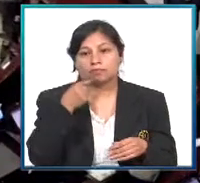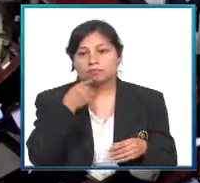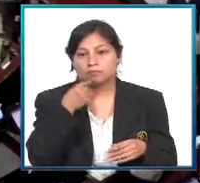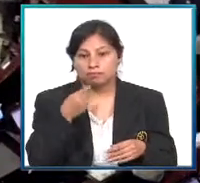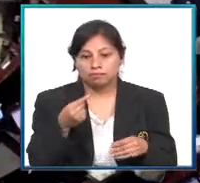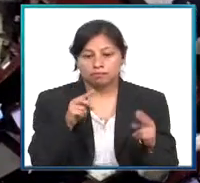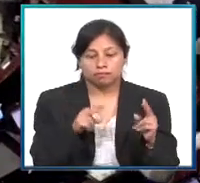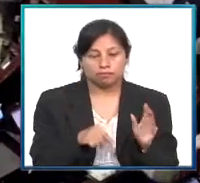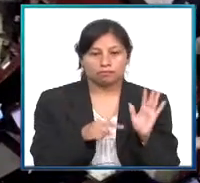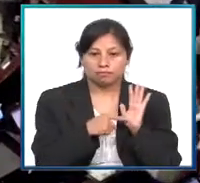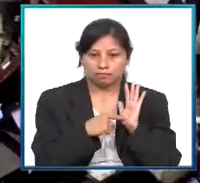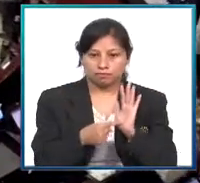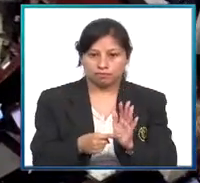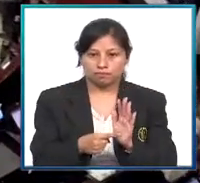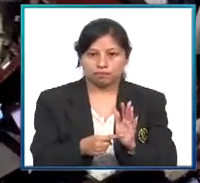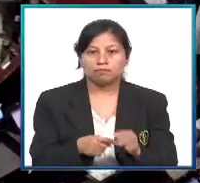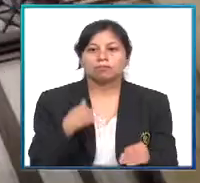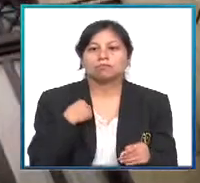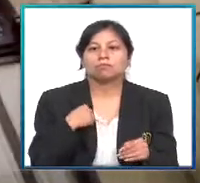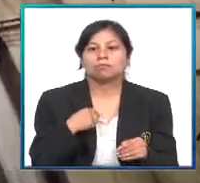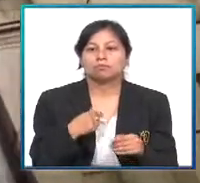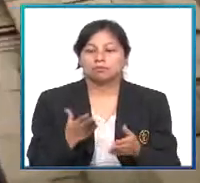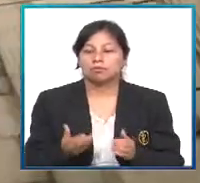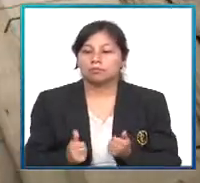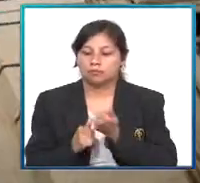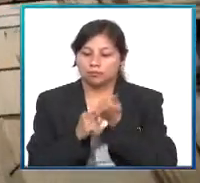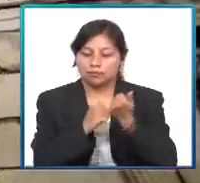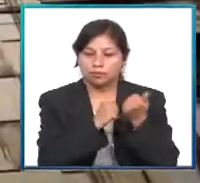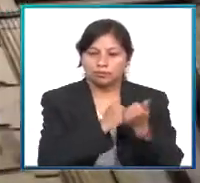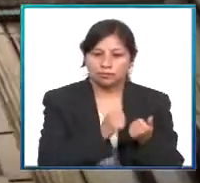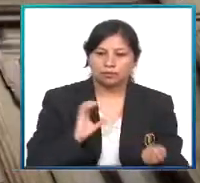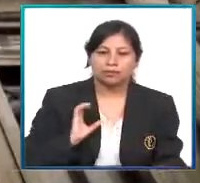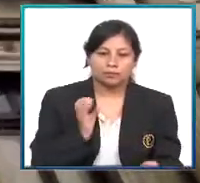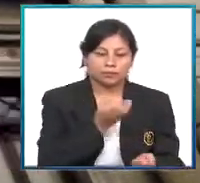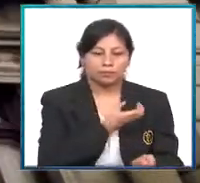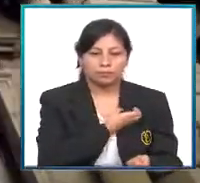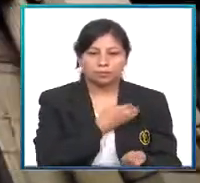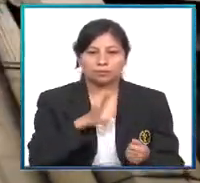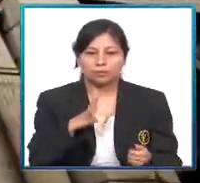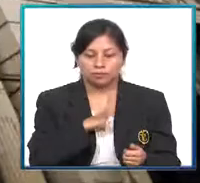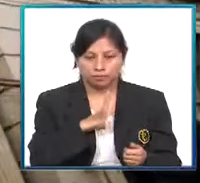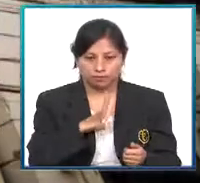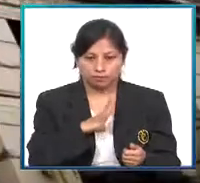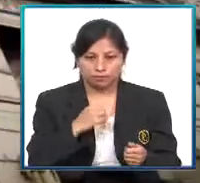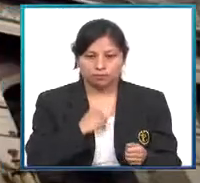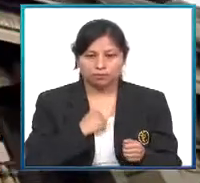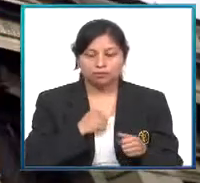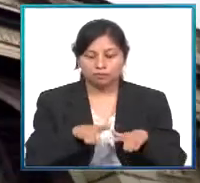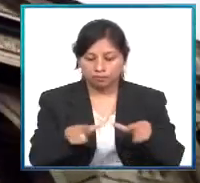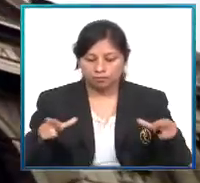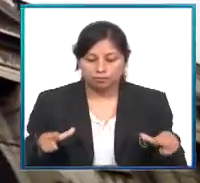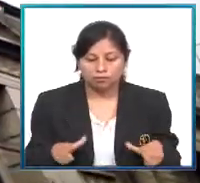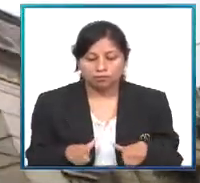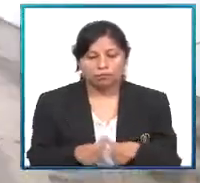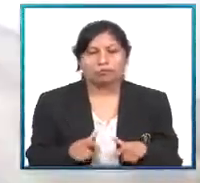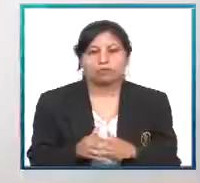de conocimiento del Pleno su anuencia a apoyar al organismo legislativo a tener sus propias instalaciones.